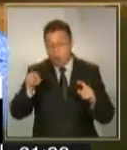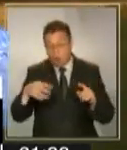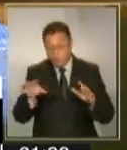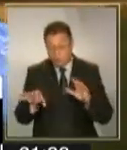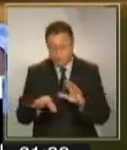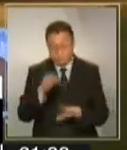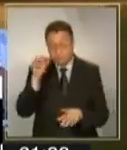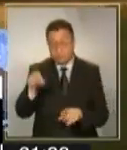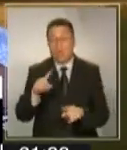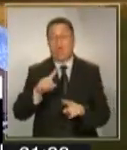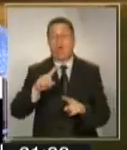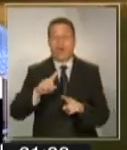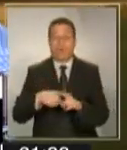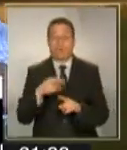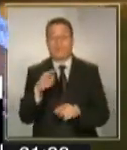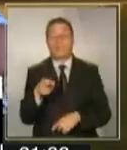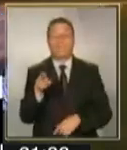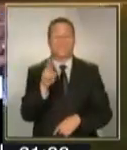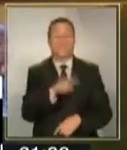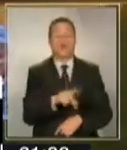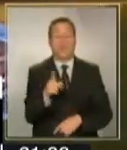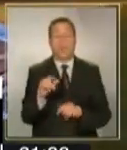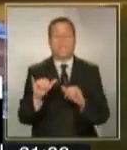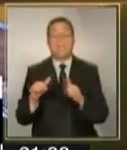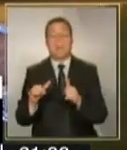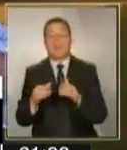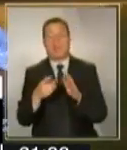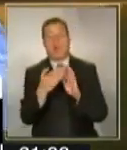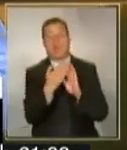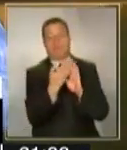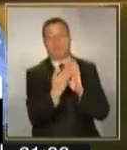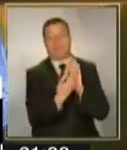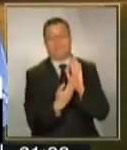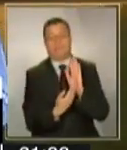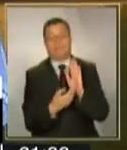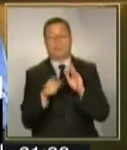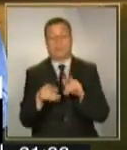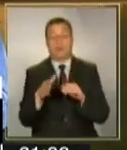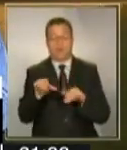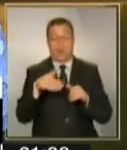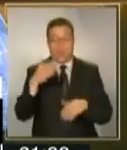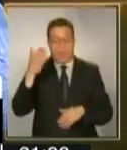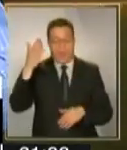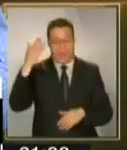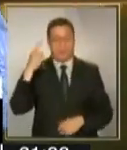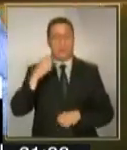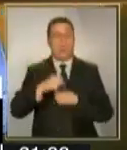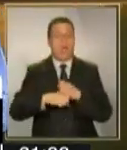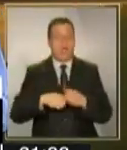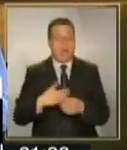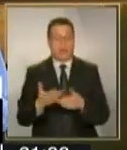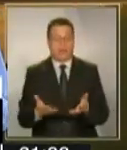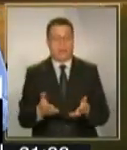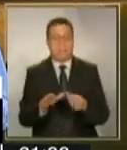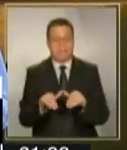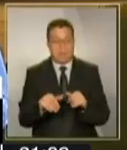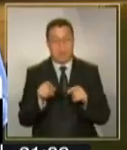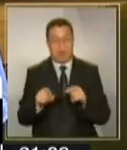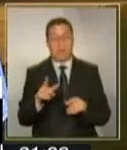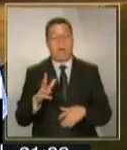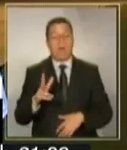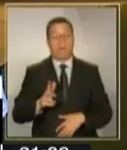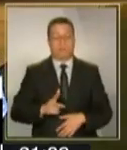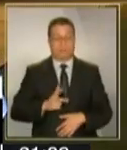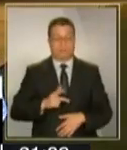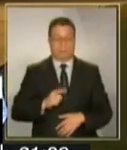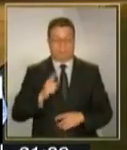generar volver a un partido fracturado, tal como él lo recibió hace un par de años, y finalmente privilegiamos eso